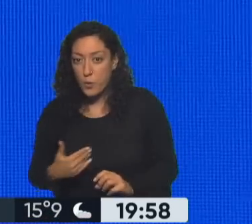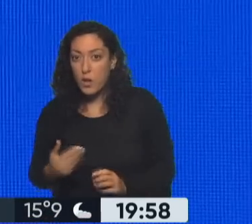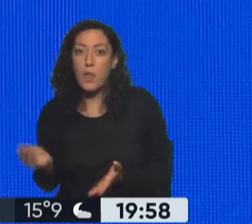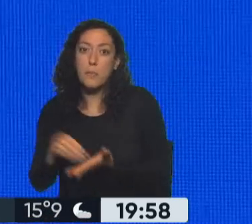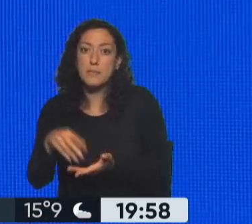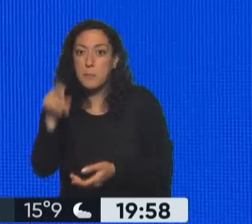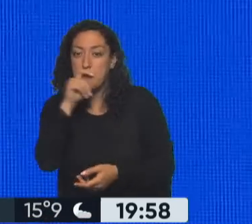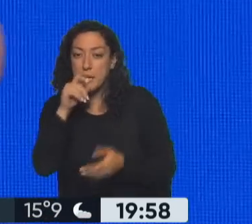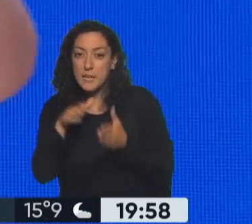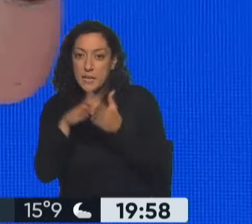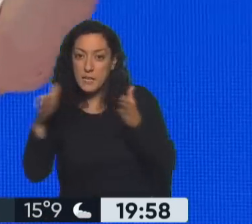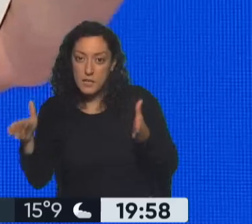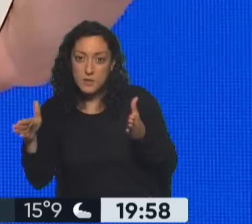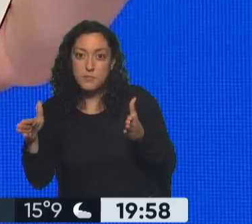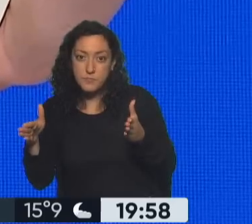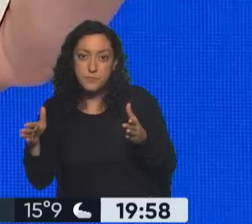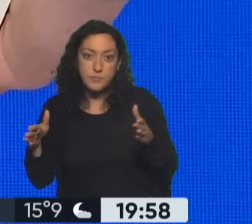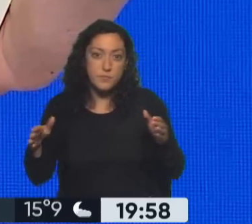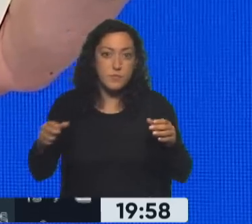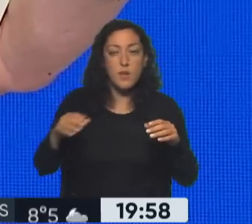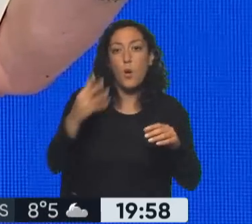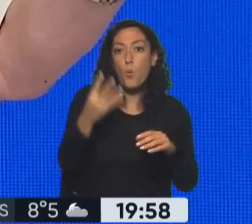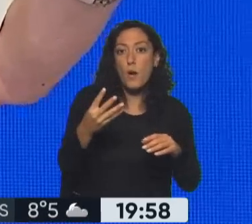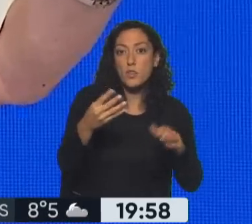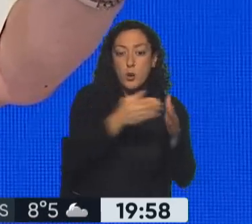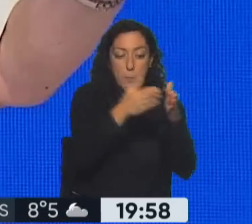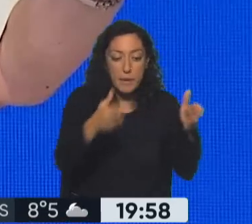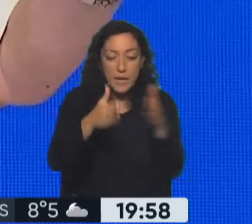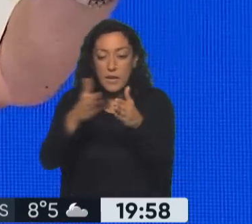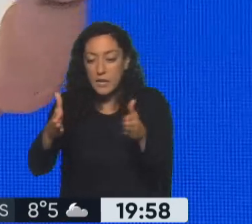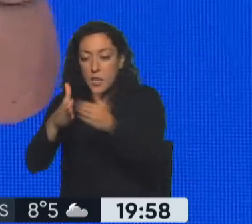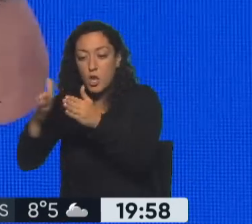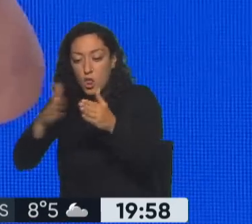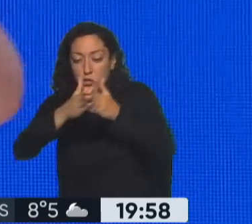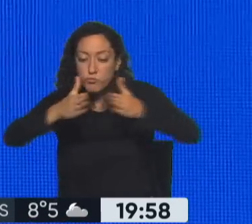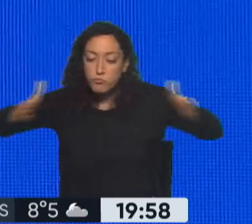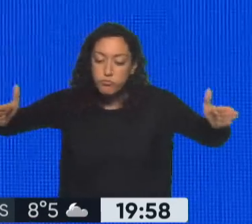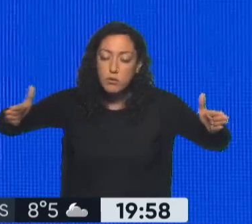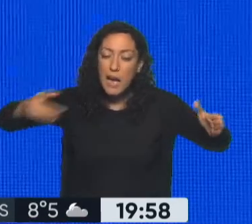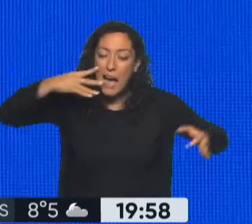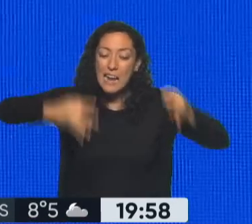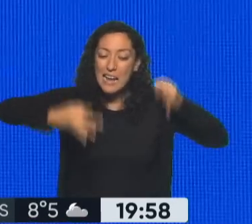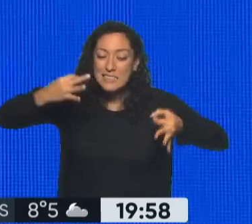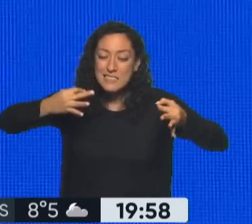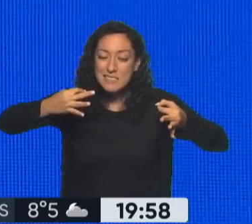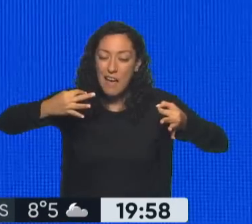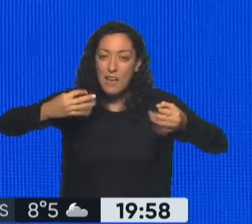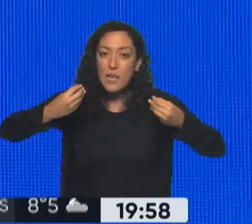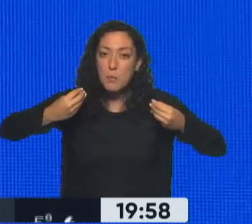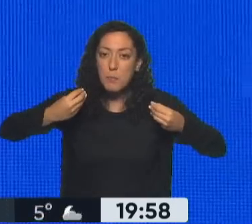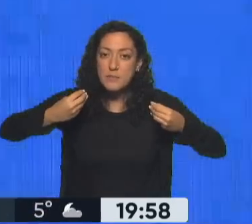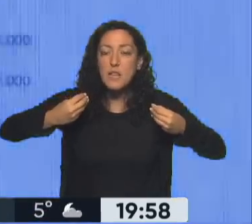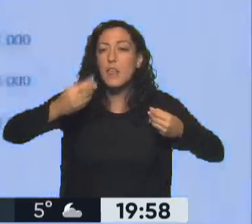de Macri, si uno mira todos los 4 periodos de gobierno, el superávit es